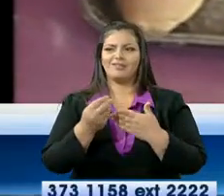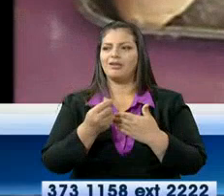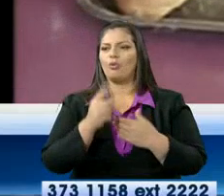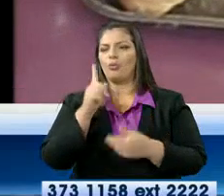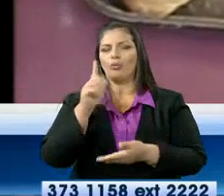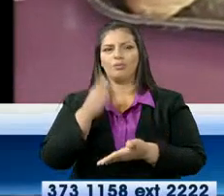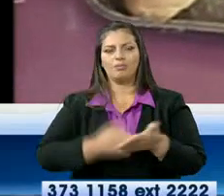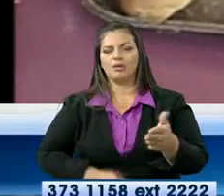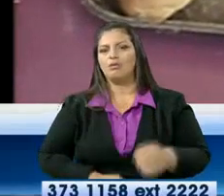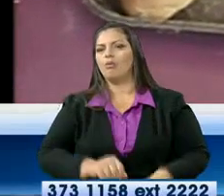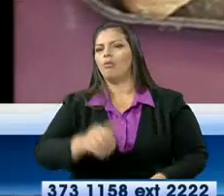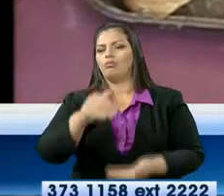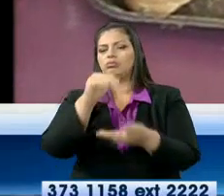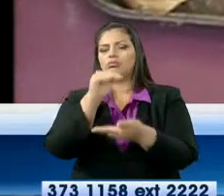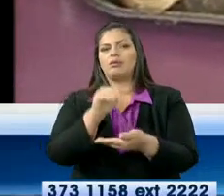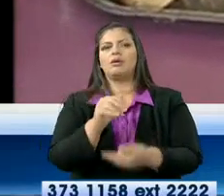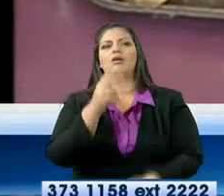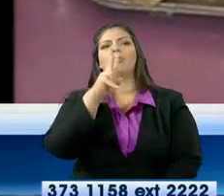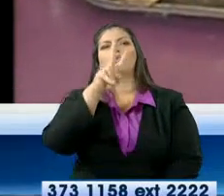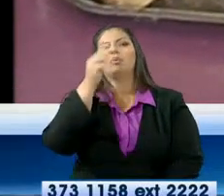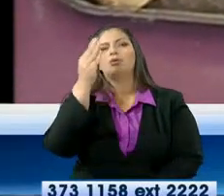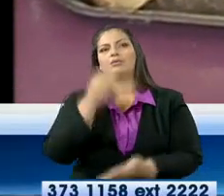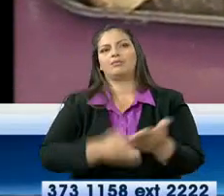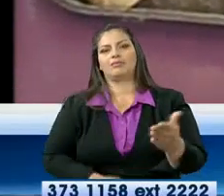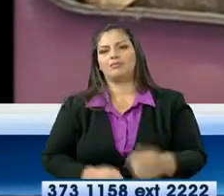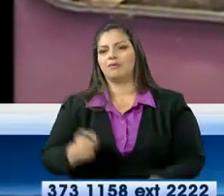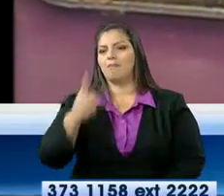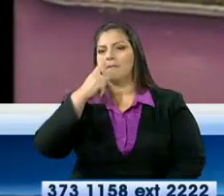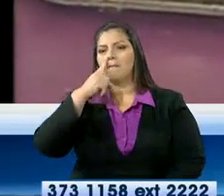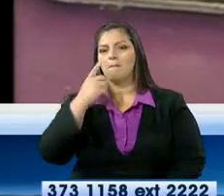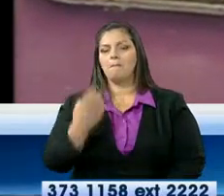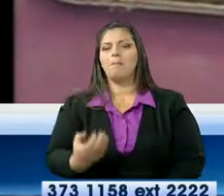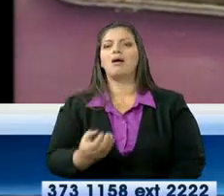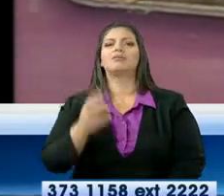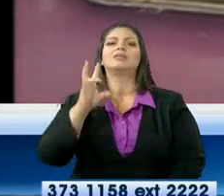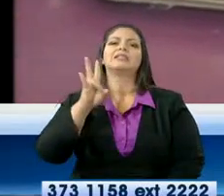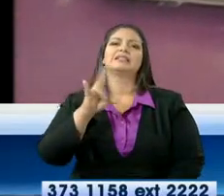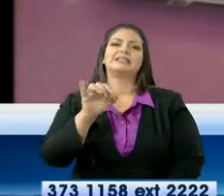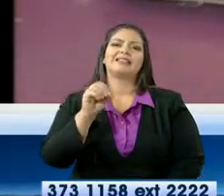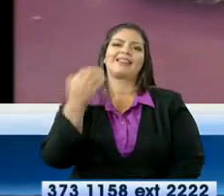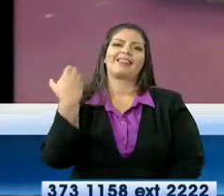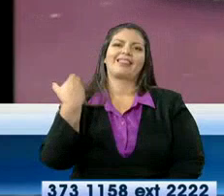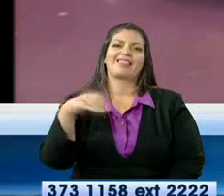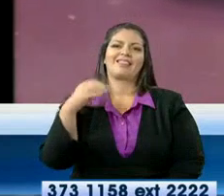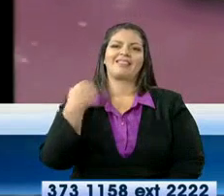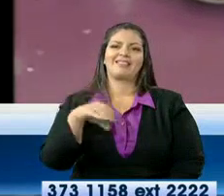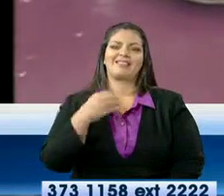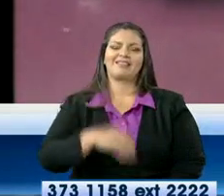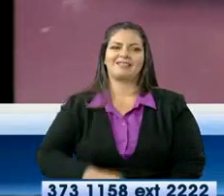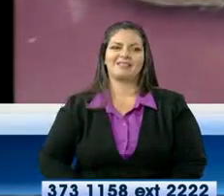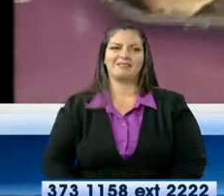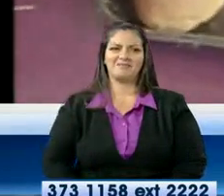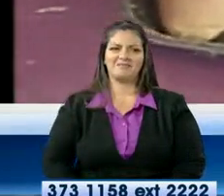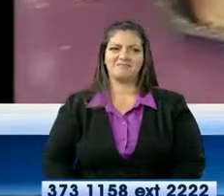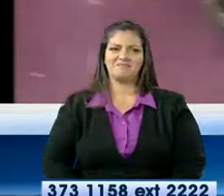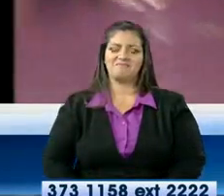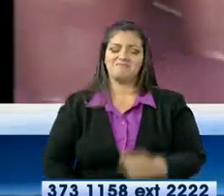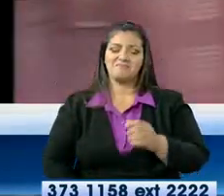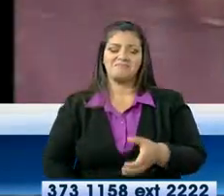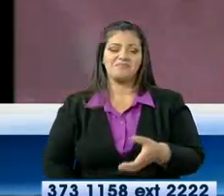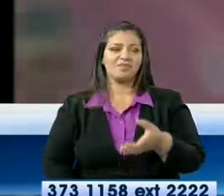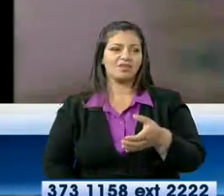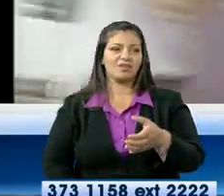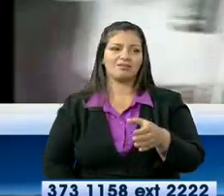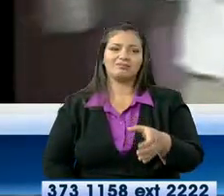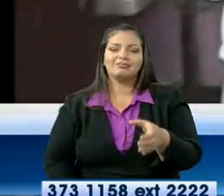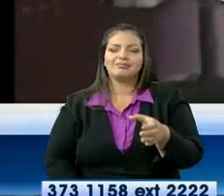supuesto. Más guaguas. ¿Sabes qué? 70 centavitos, ¿no? 70, sí. 70 centavitos la guagua para que la remojen la colada morada. Así